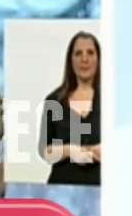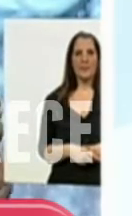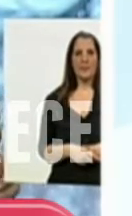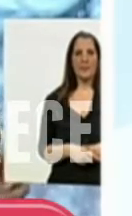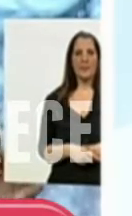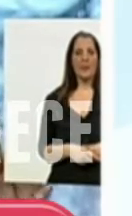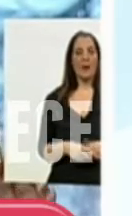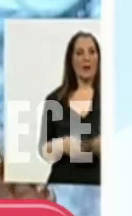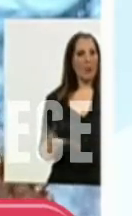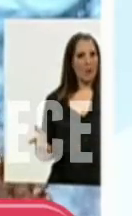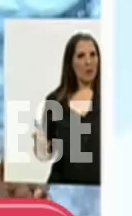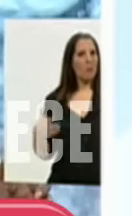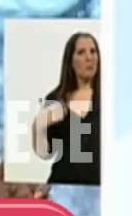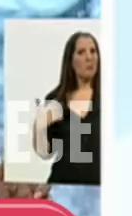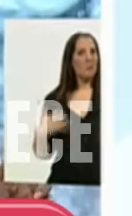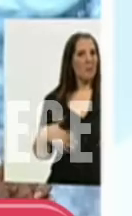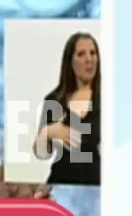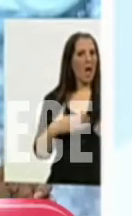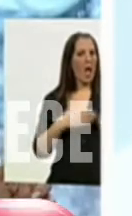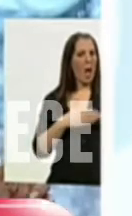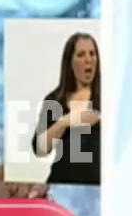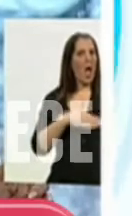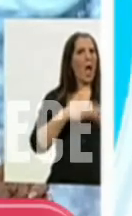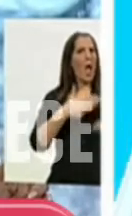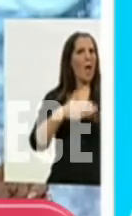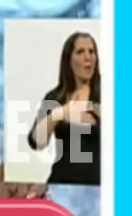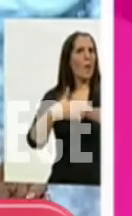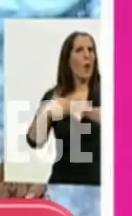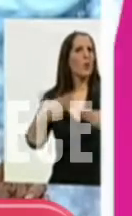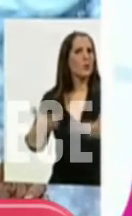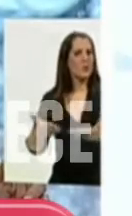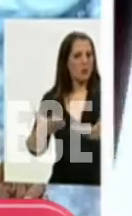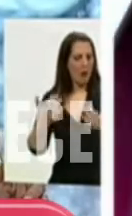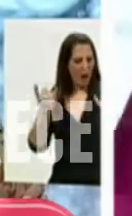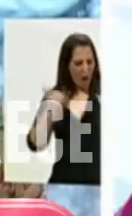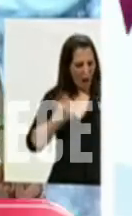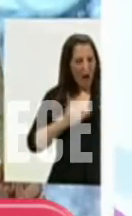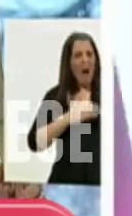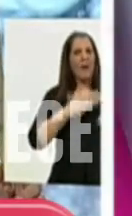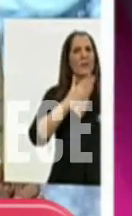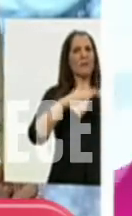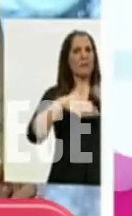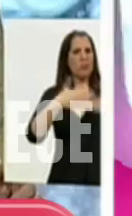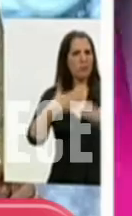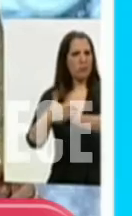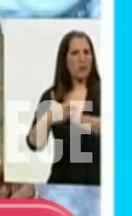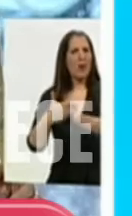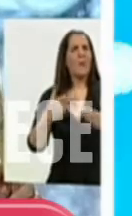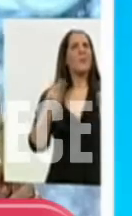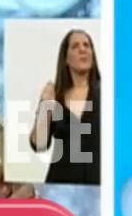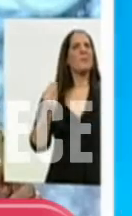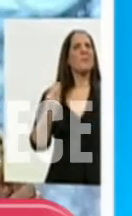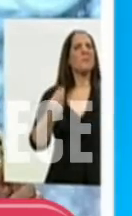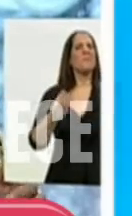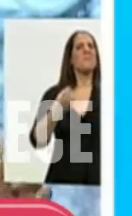violencia, garantice que todo funcione bien. Ojalá. El problema es que eso no tendría que interferir la acción de la justicia, más o menos